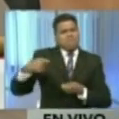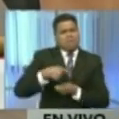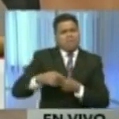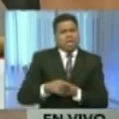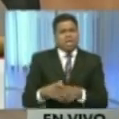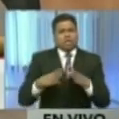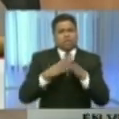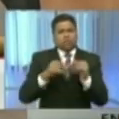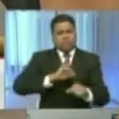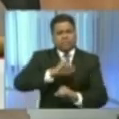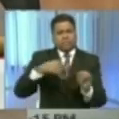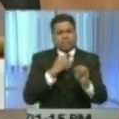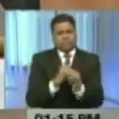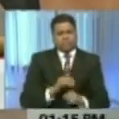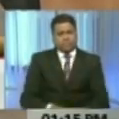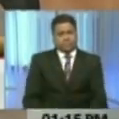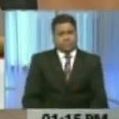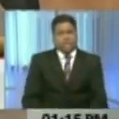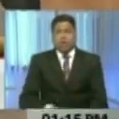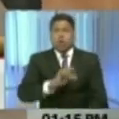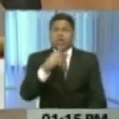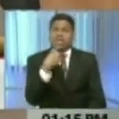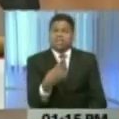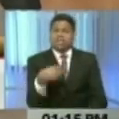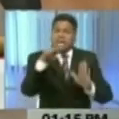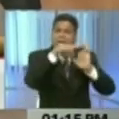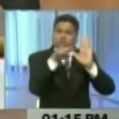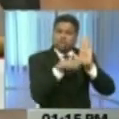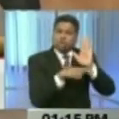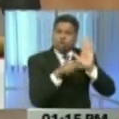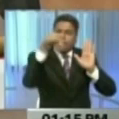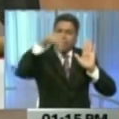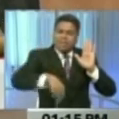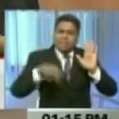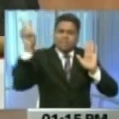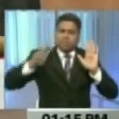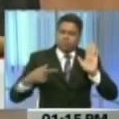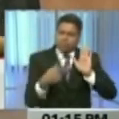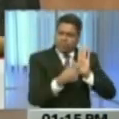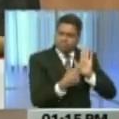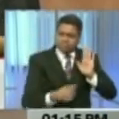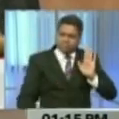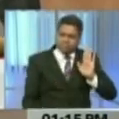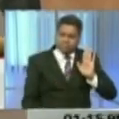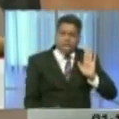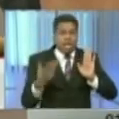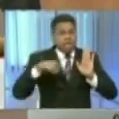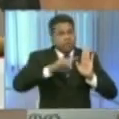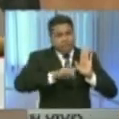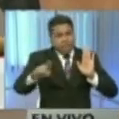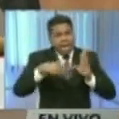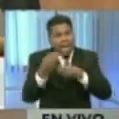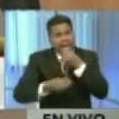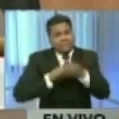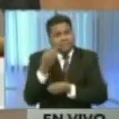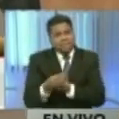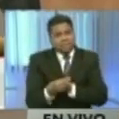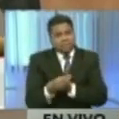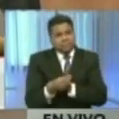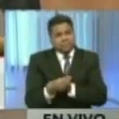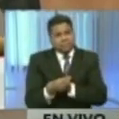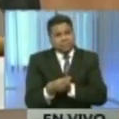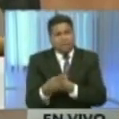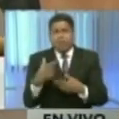chantaje internacional. Es lo que dicen las normas en Venezuela. Y eso es lo que se debe acatar y eso es lo que se debe cumplir. Es